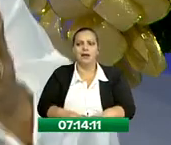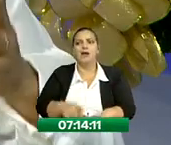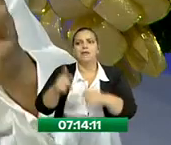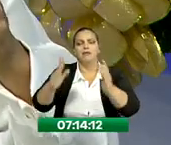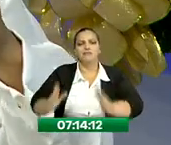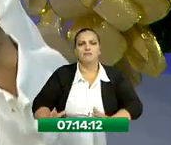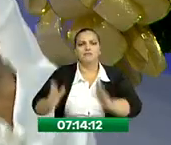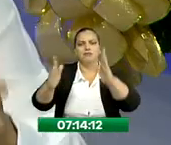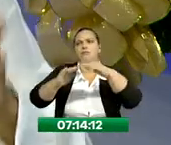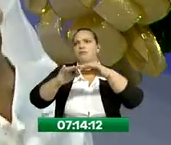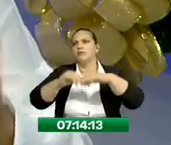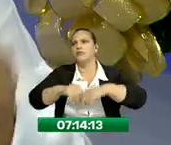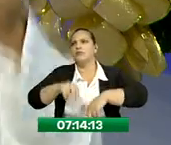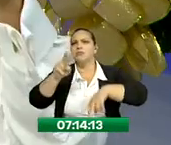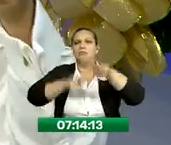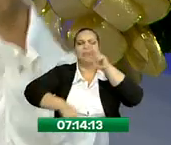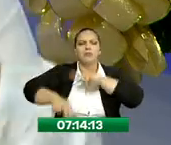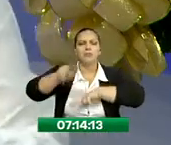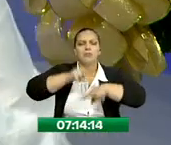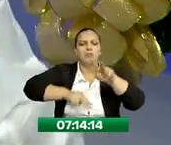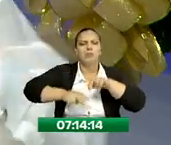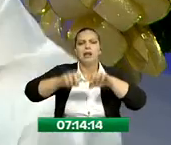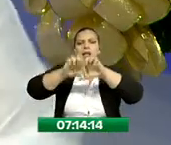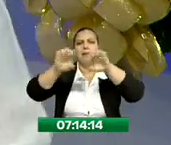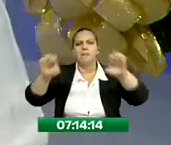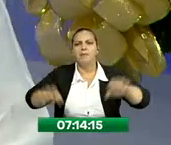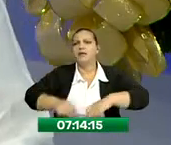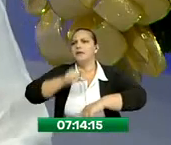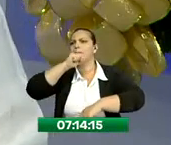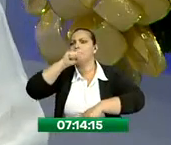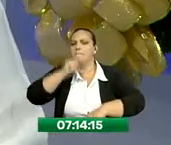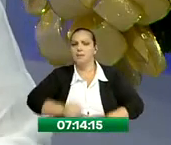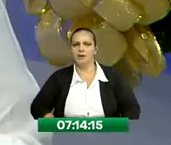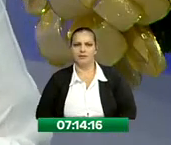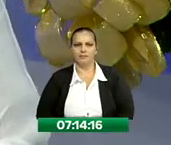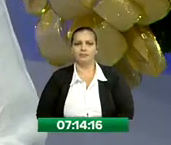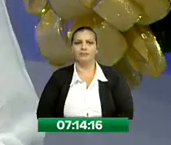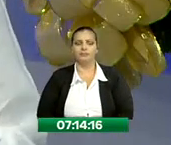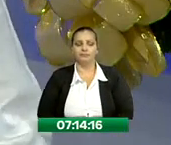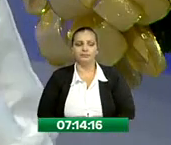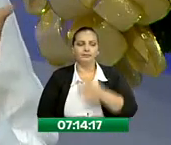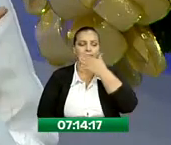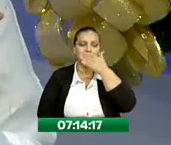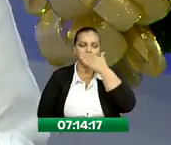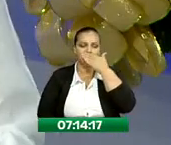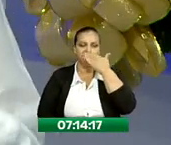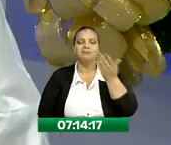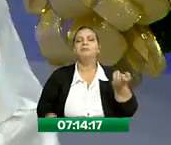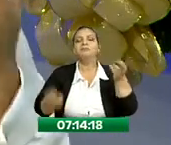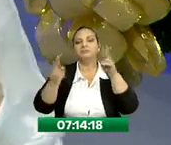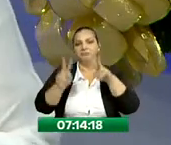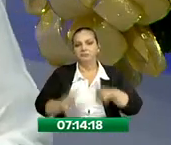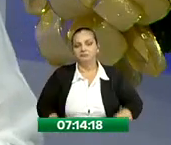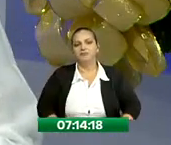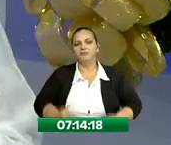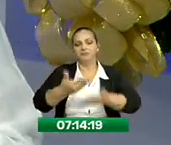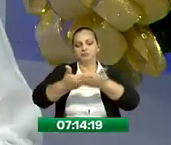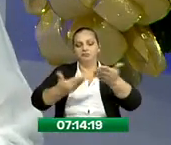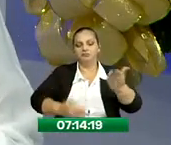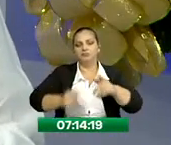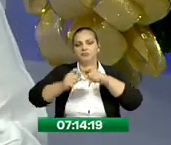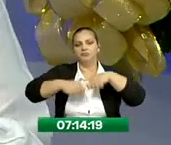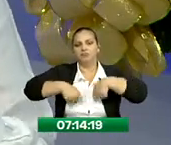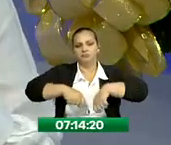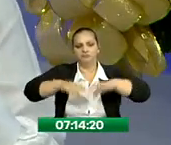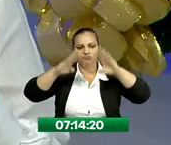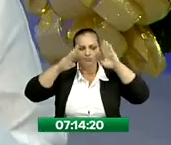14 unidades de distribución. Uno. Dos. Hay problemas asimismo de contratos que no están atendidos.